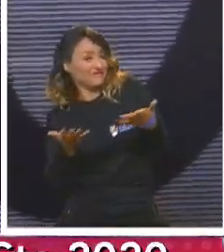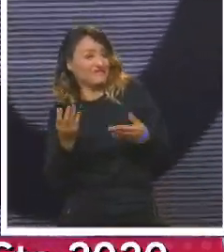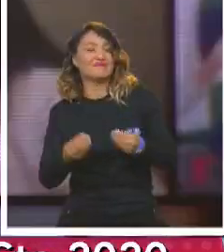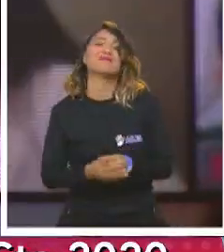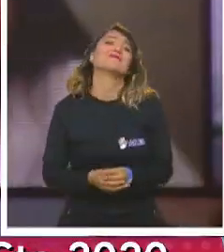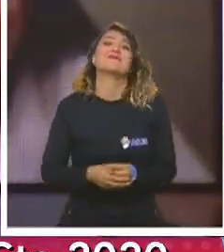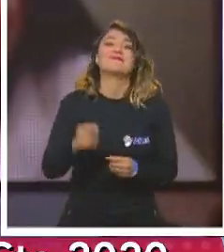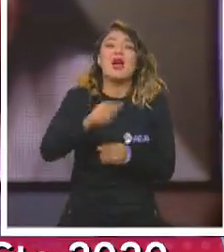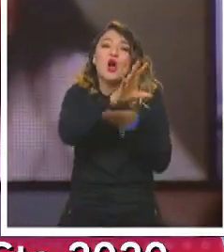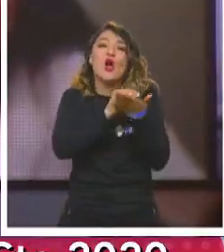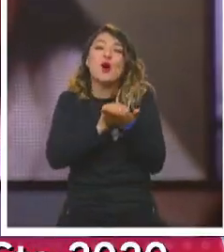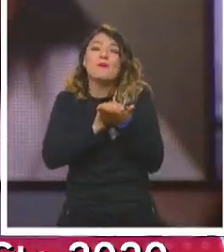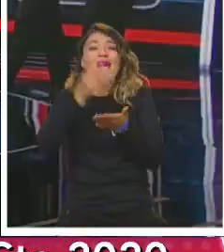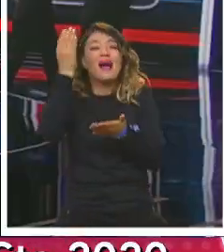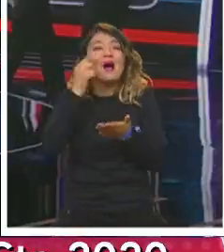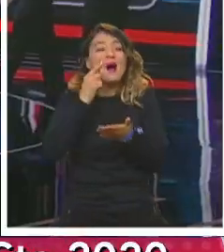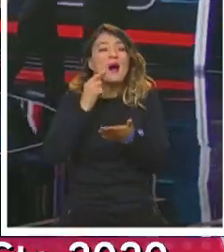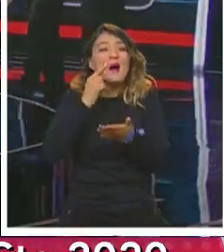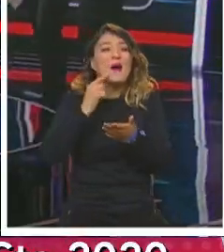ríe la cara de Silvia, weá.